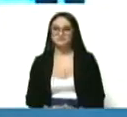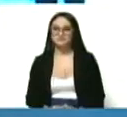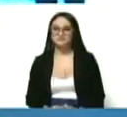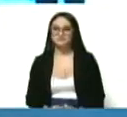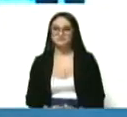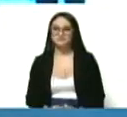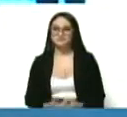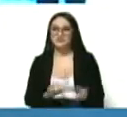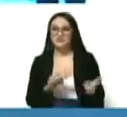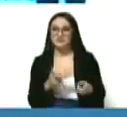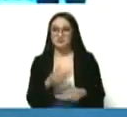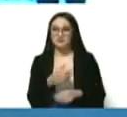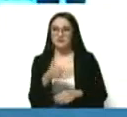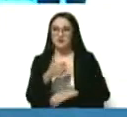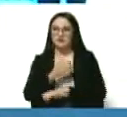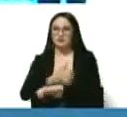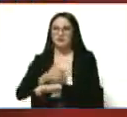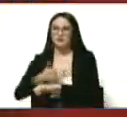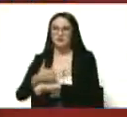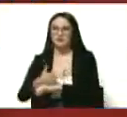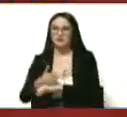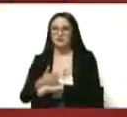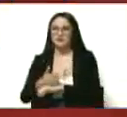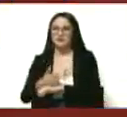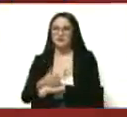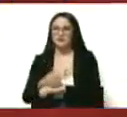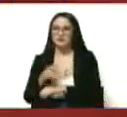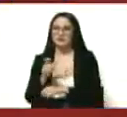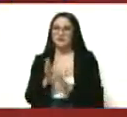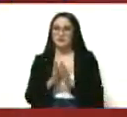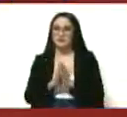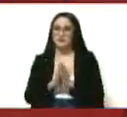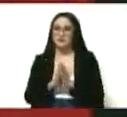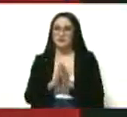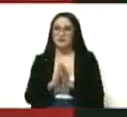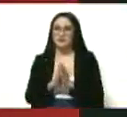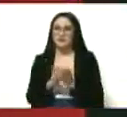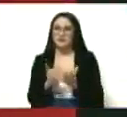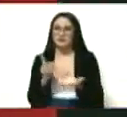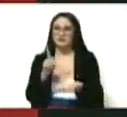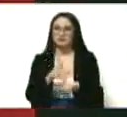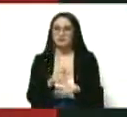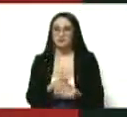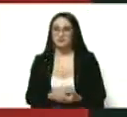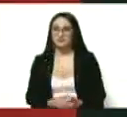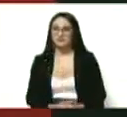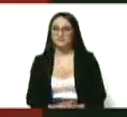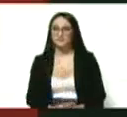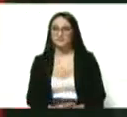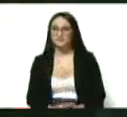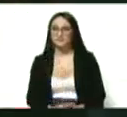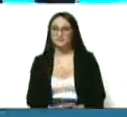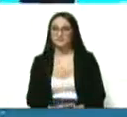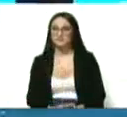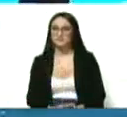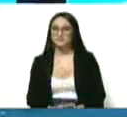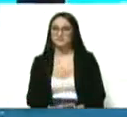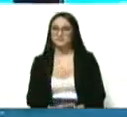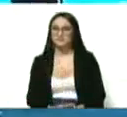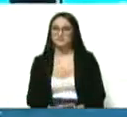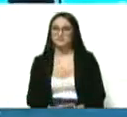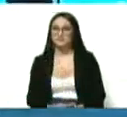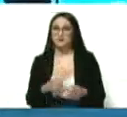Invitamos a las autoridades rectorales y al doctor Álvaro Silva Calderón, por favor, ocupar nuevamente su lugar. Bueno, este reconocimiento